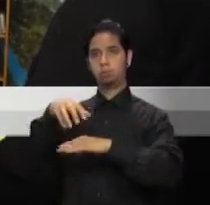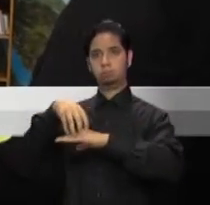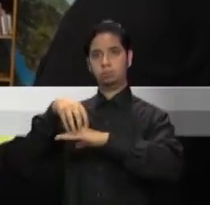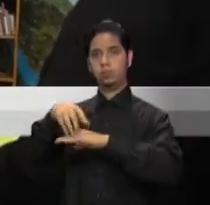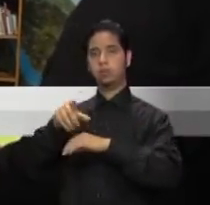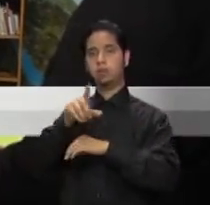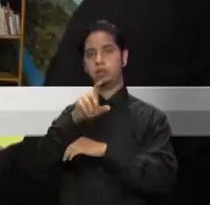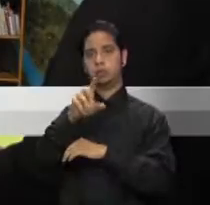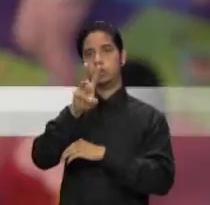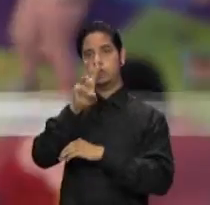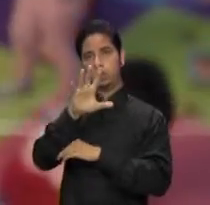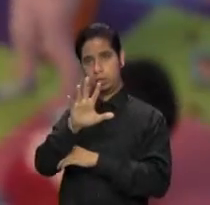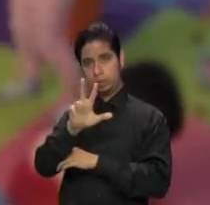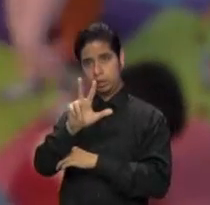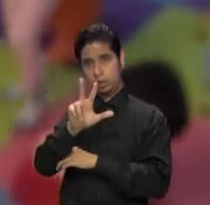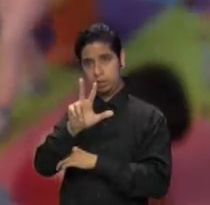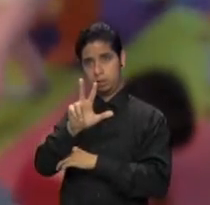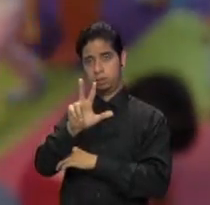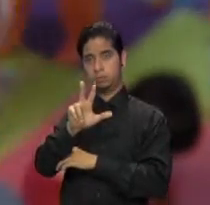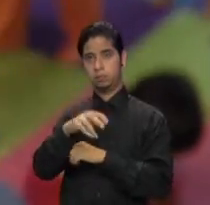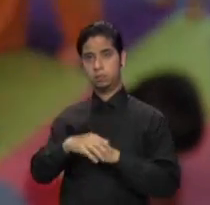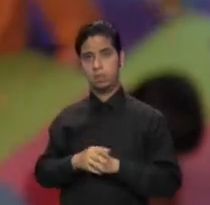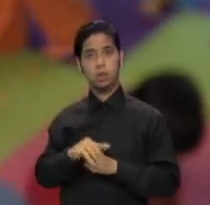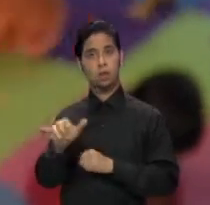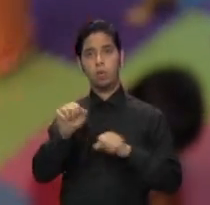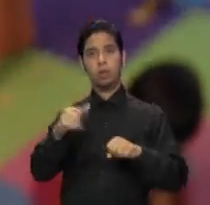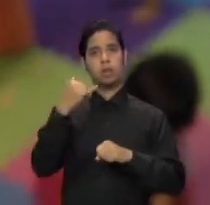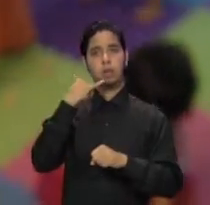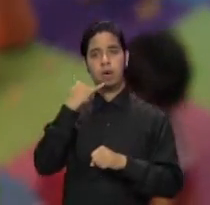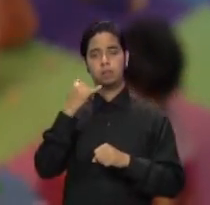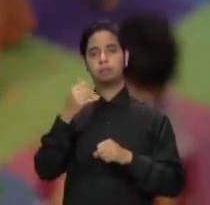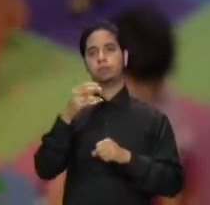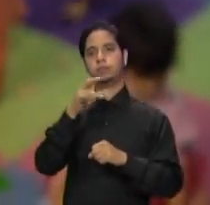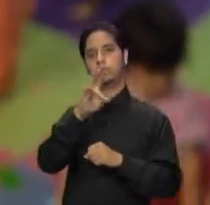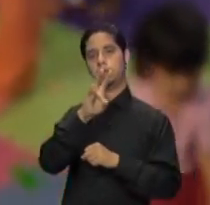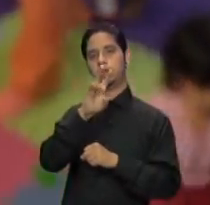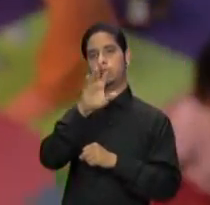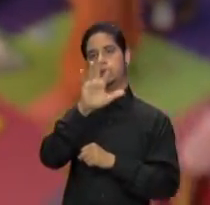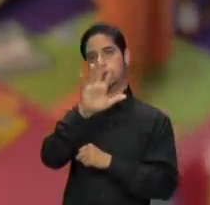B. Heike en Atorrey. También puede llamar al